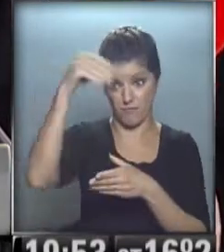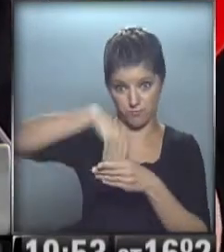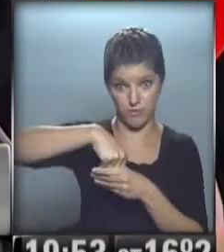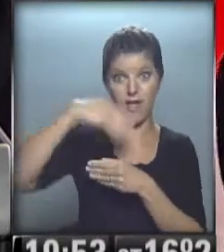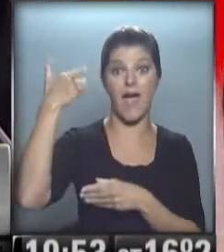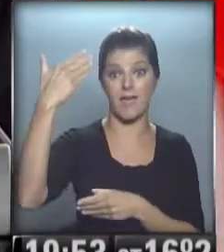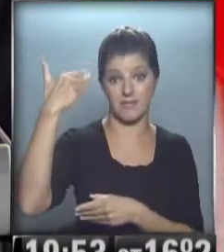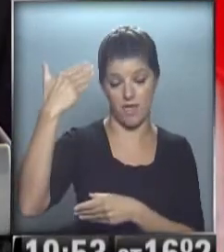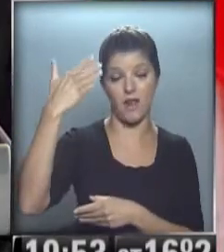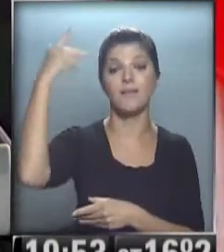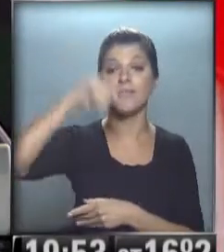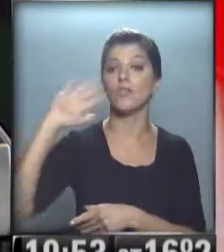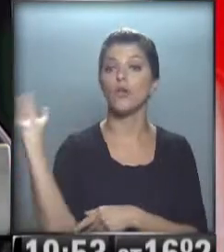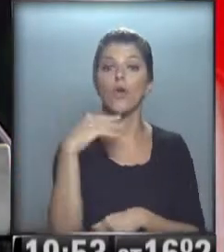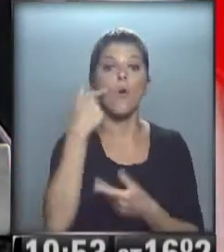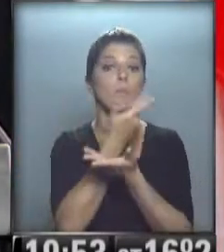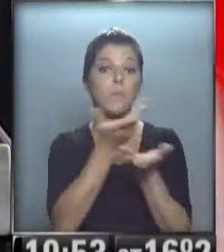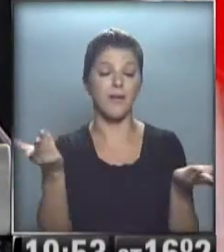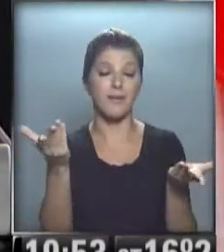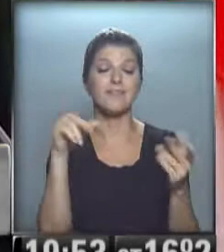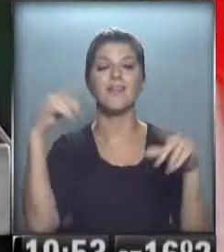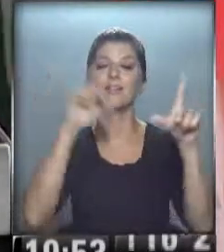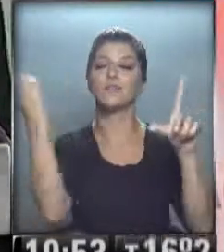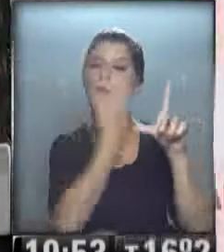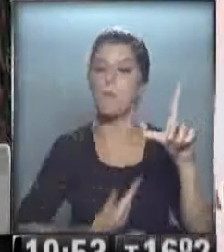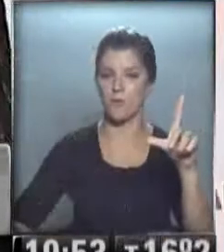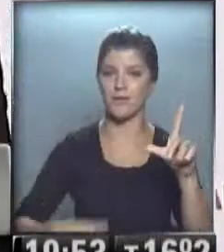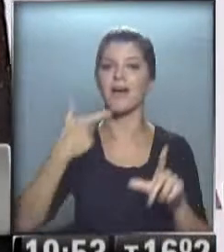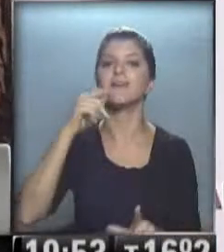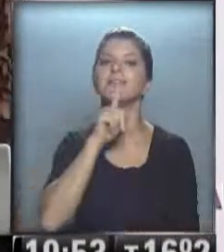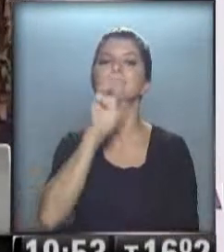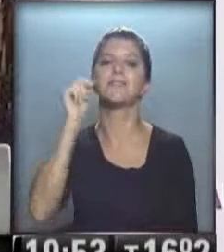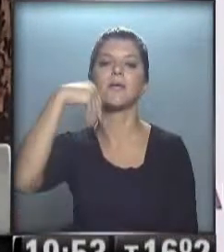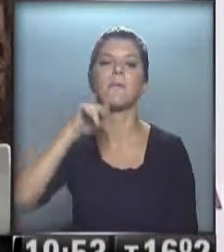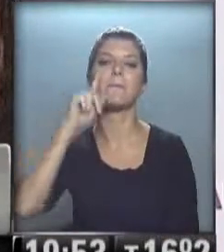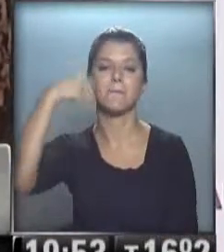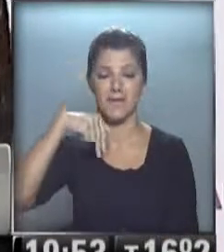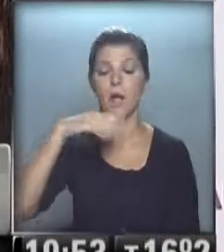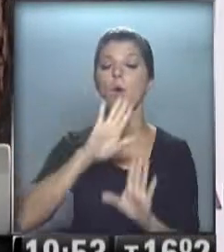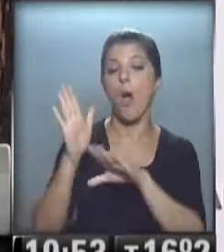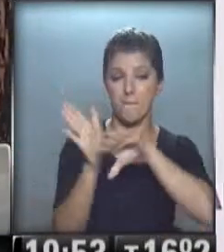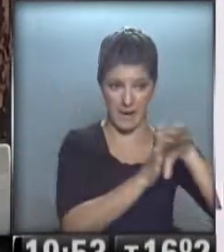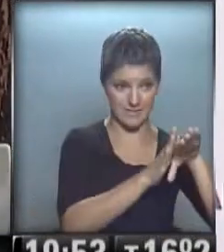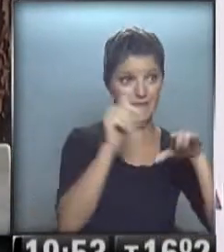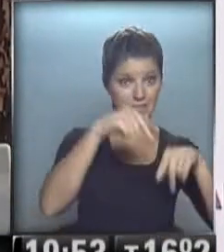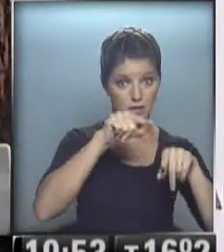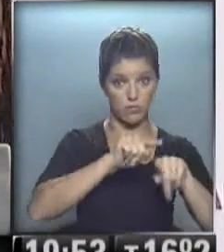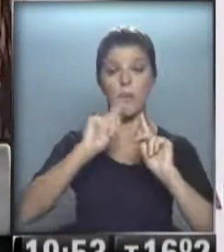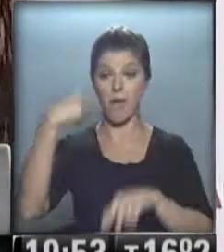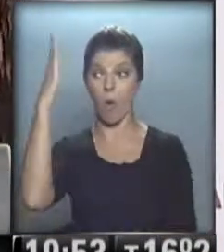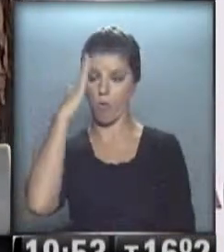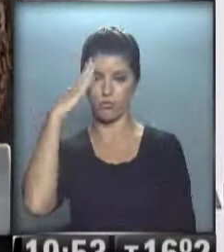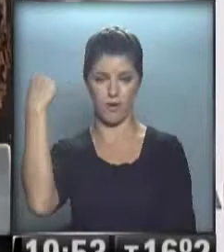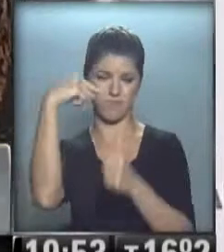lo están viviendo todos en el streaming de la televisión pública. Pero más allá de las charlas, de los foros, de las rondas de negocios, hay mucho de cultura propiamente